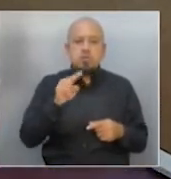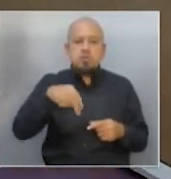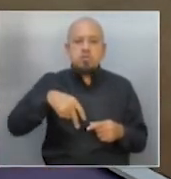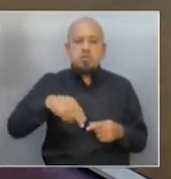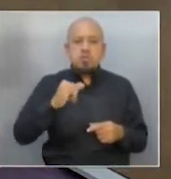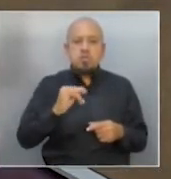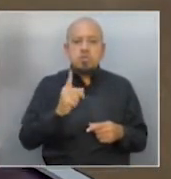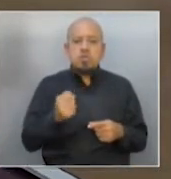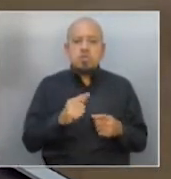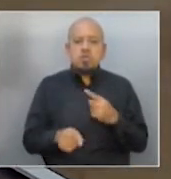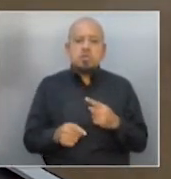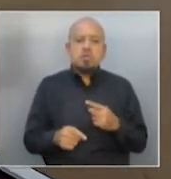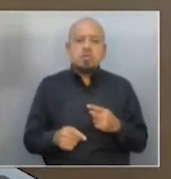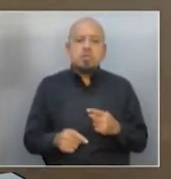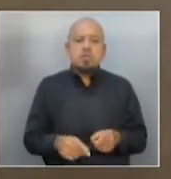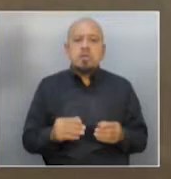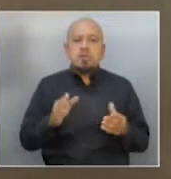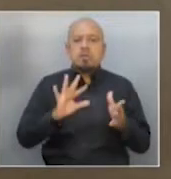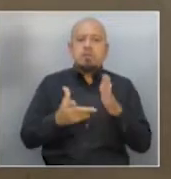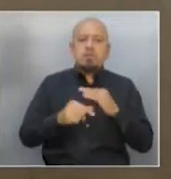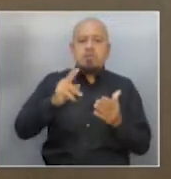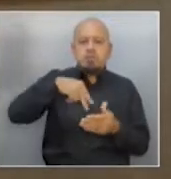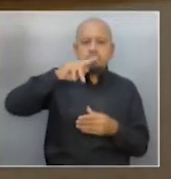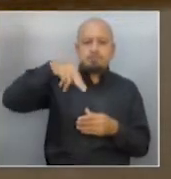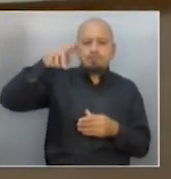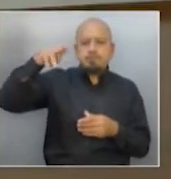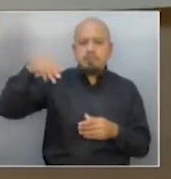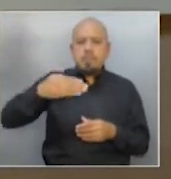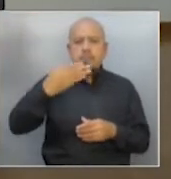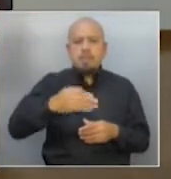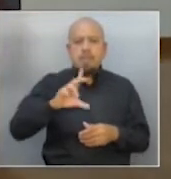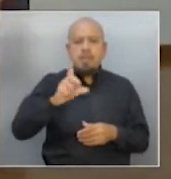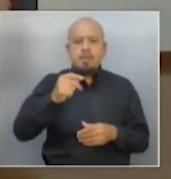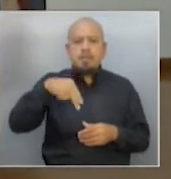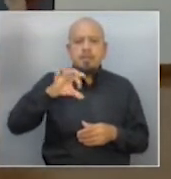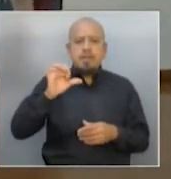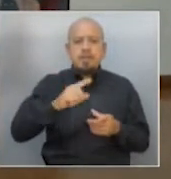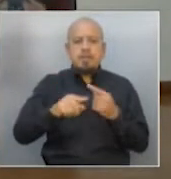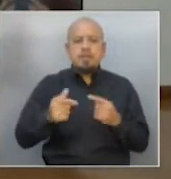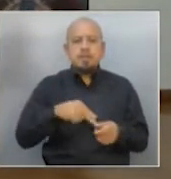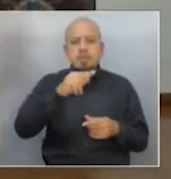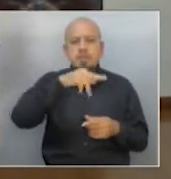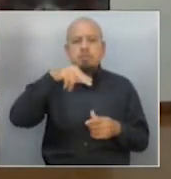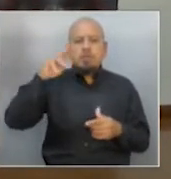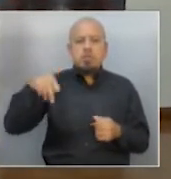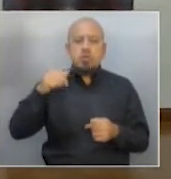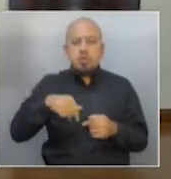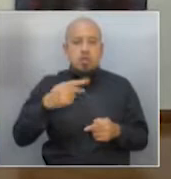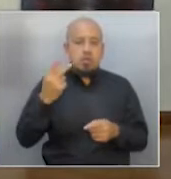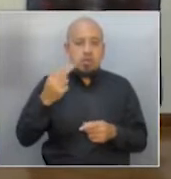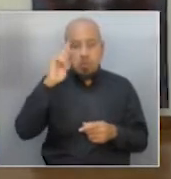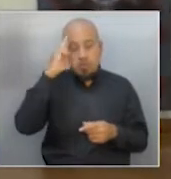Blanes y su manera de pintar, en el sentido de que Blanes, como conocido como el pintor de la patria, era consciente de que